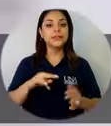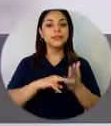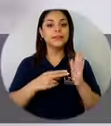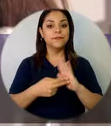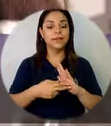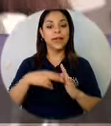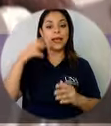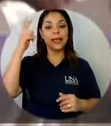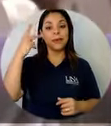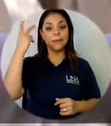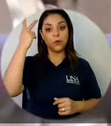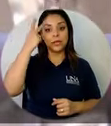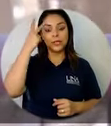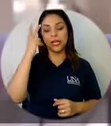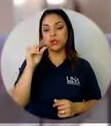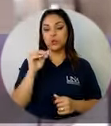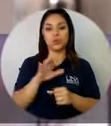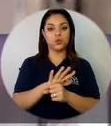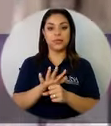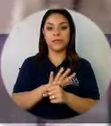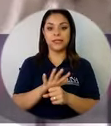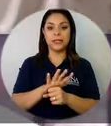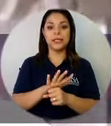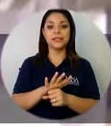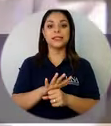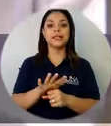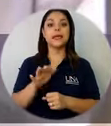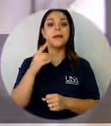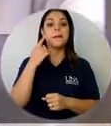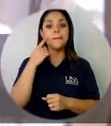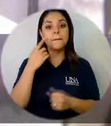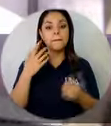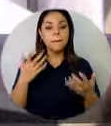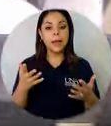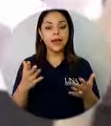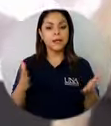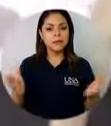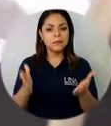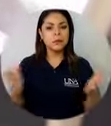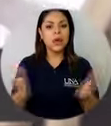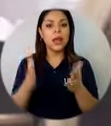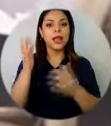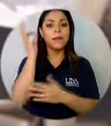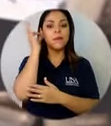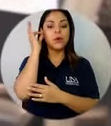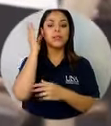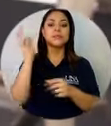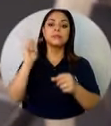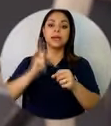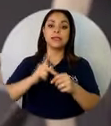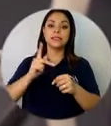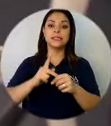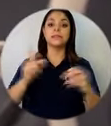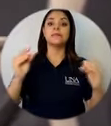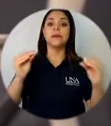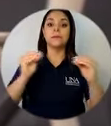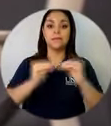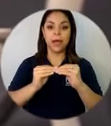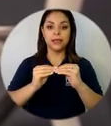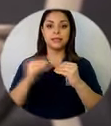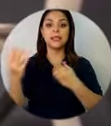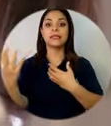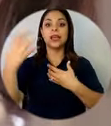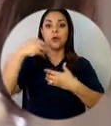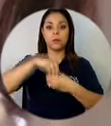ya esas políticas son insuficientes para empujar a las mujeres a que participen más del sistema